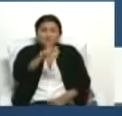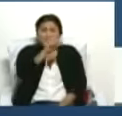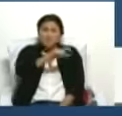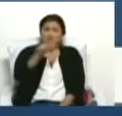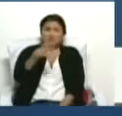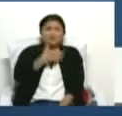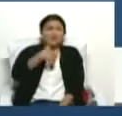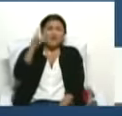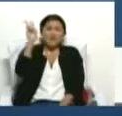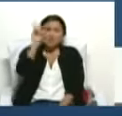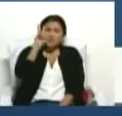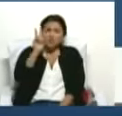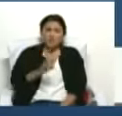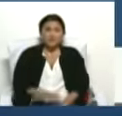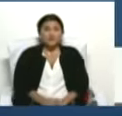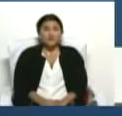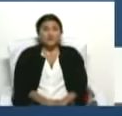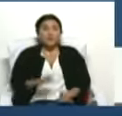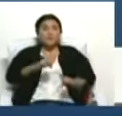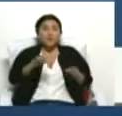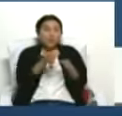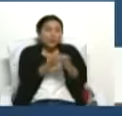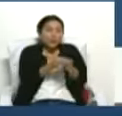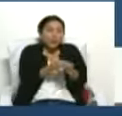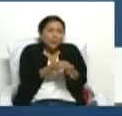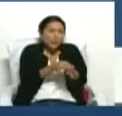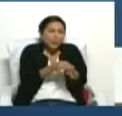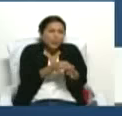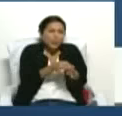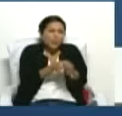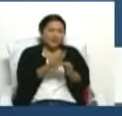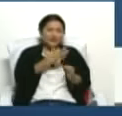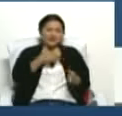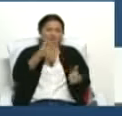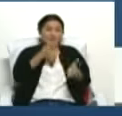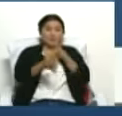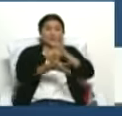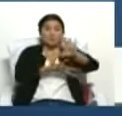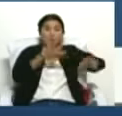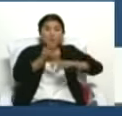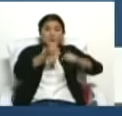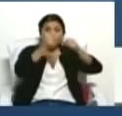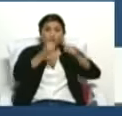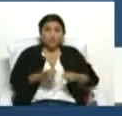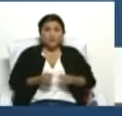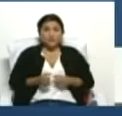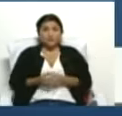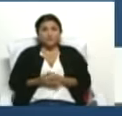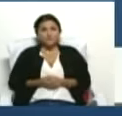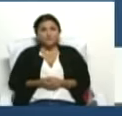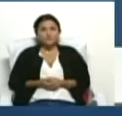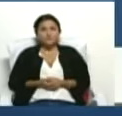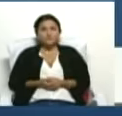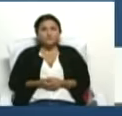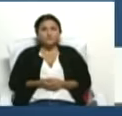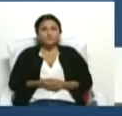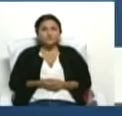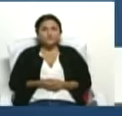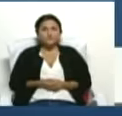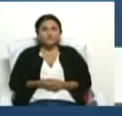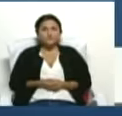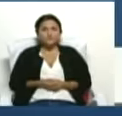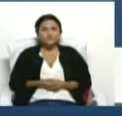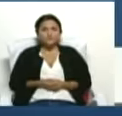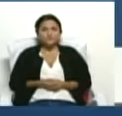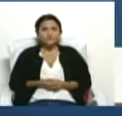país. Pero una minoría, micro minoría, quiere esto que vimos, lanzó en su alocución este